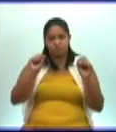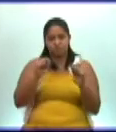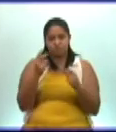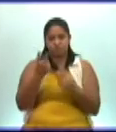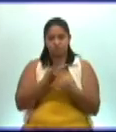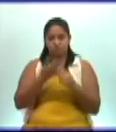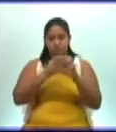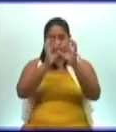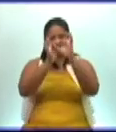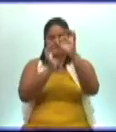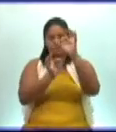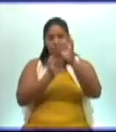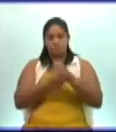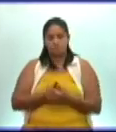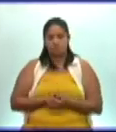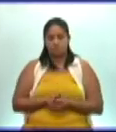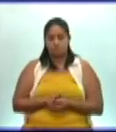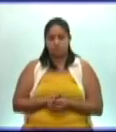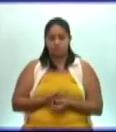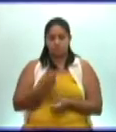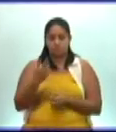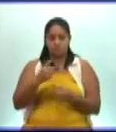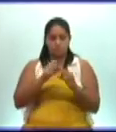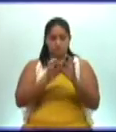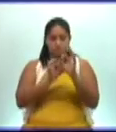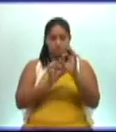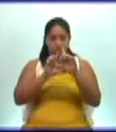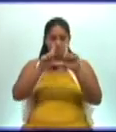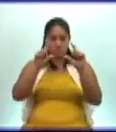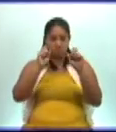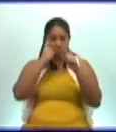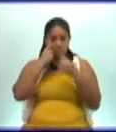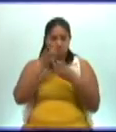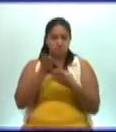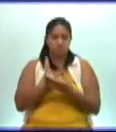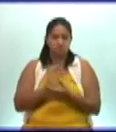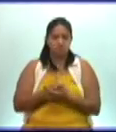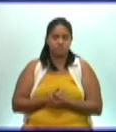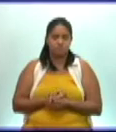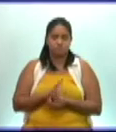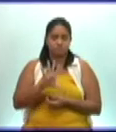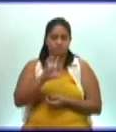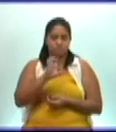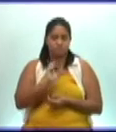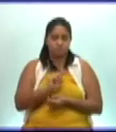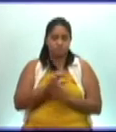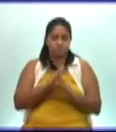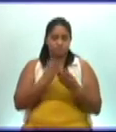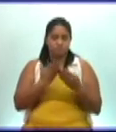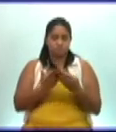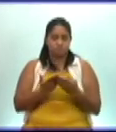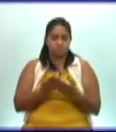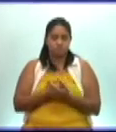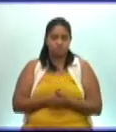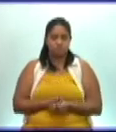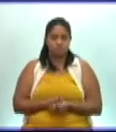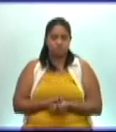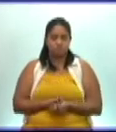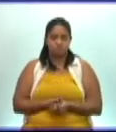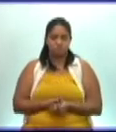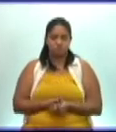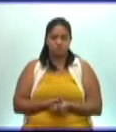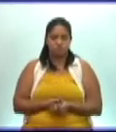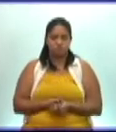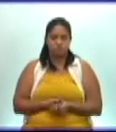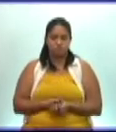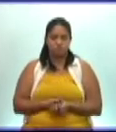pequeños orificios, y en una segunda pantalla donde vamos a recoger la imagen o el patrón